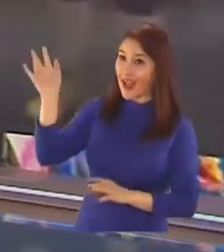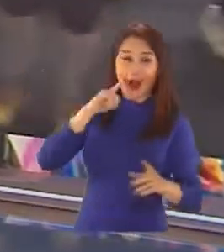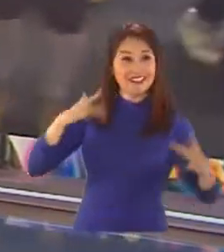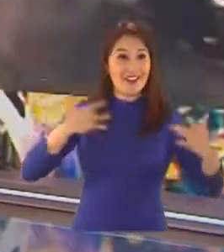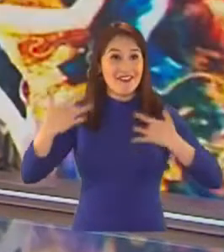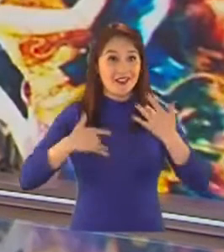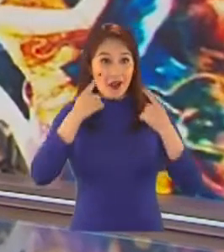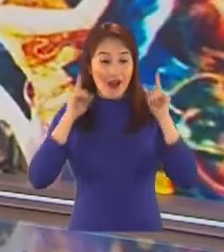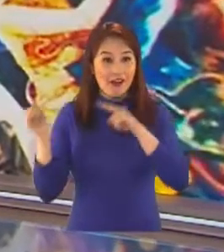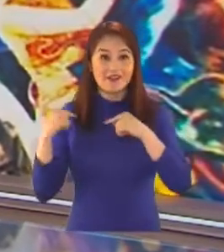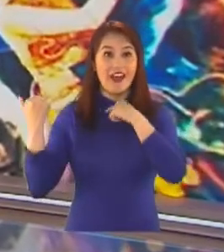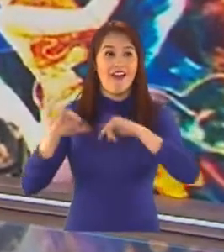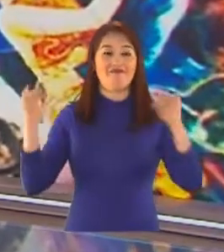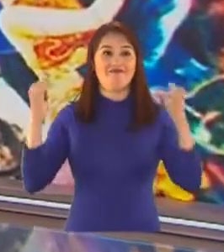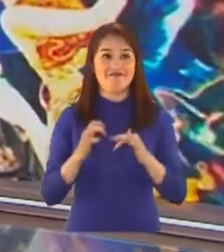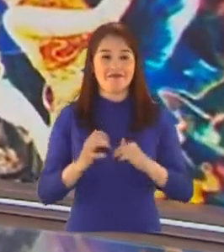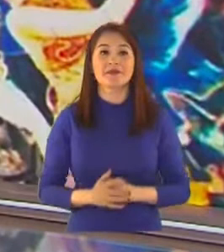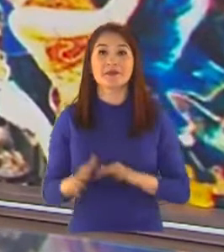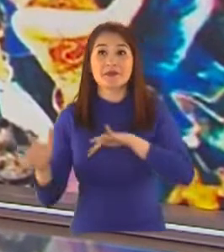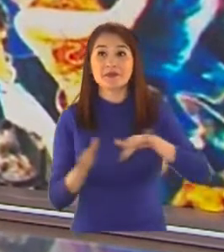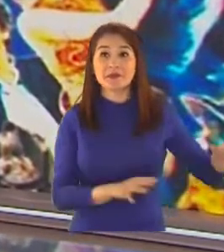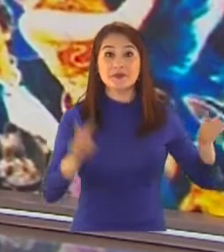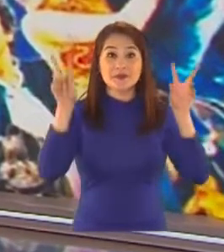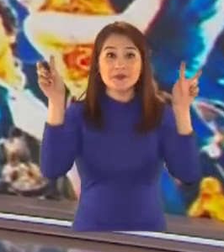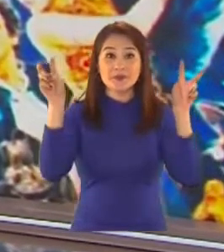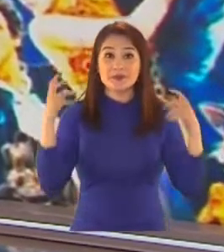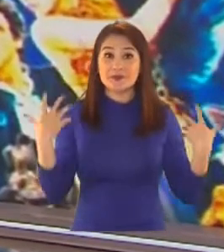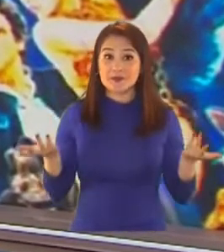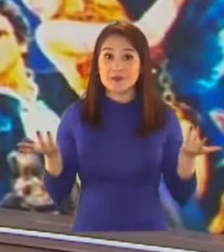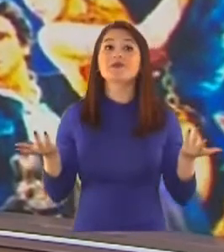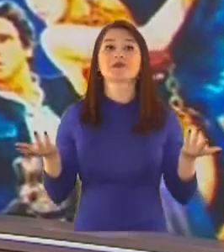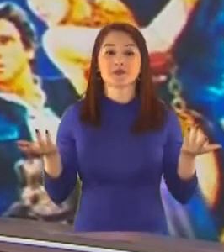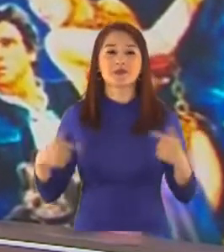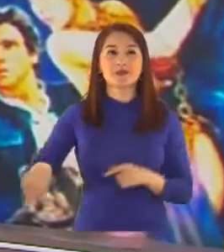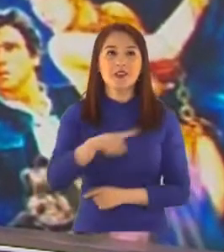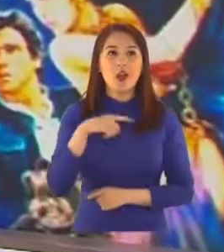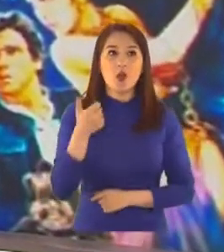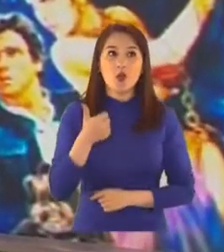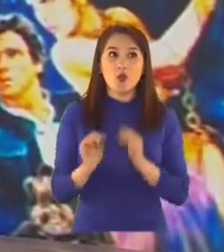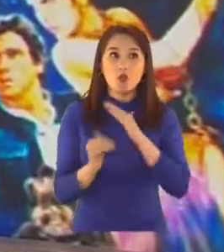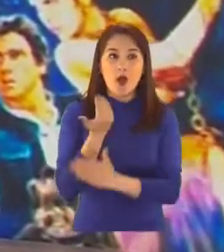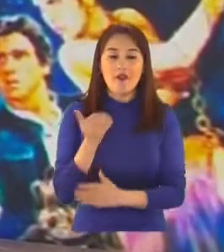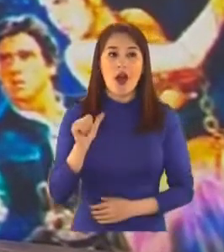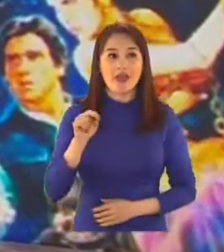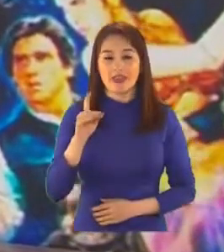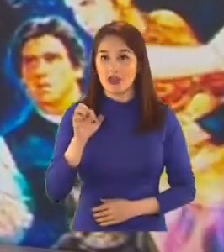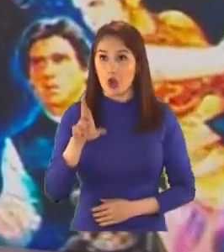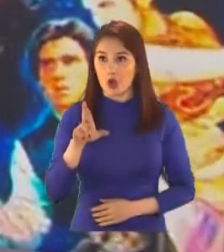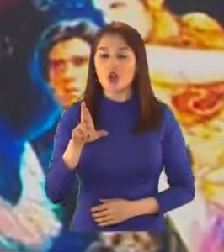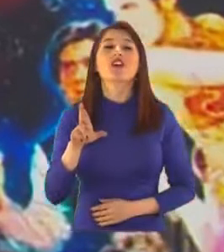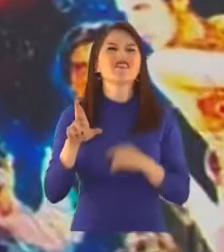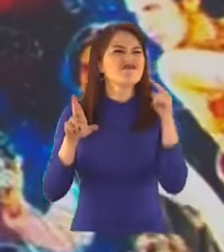que regresó a la presencialidad. Y vamos a cambiar de tema porque una producción que ustedes ya pueden disfrutar es Andor, la nueva entrega de Star Wars.